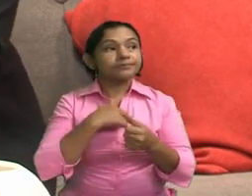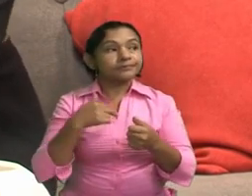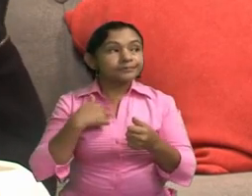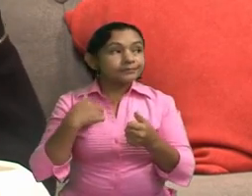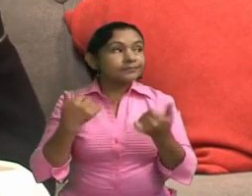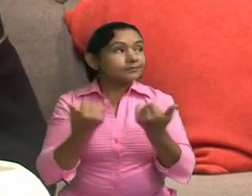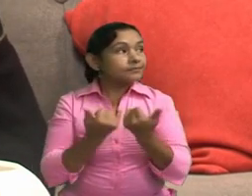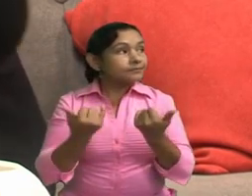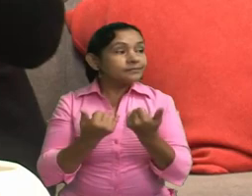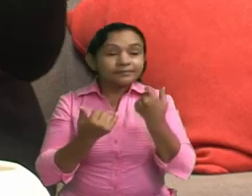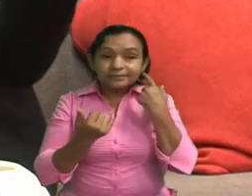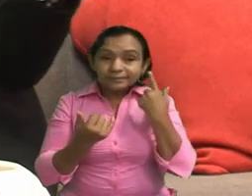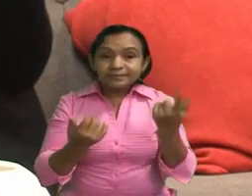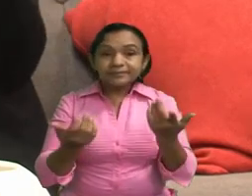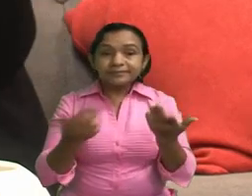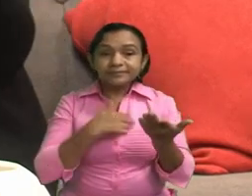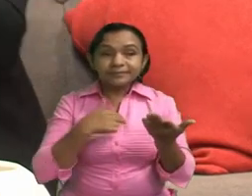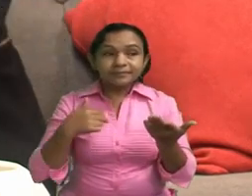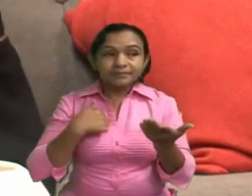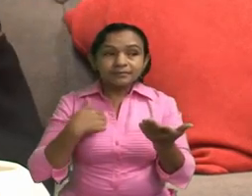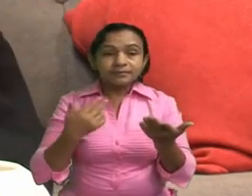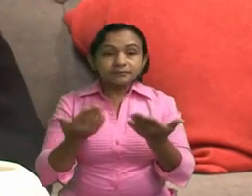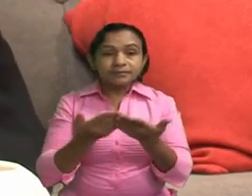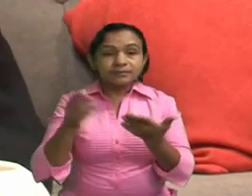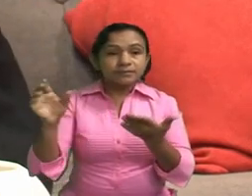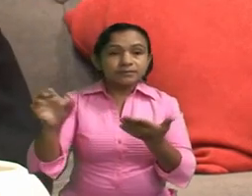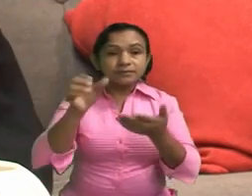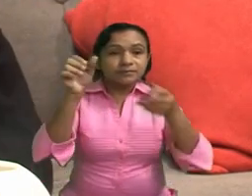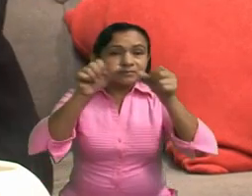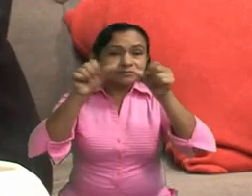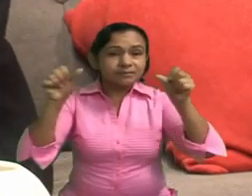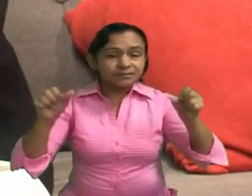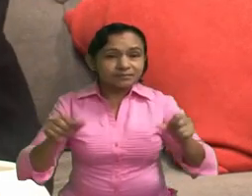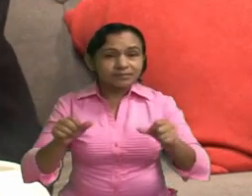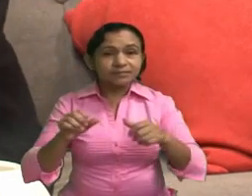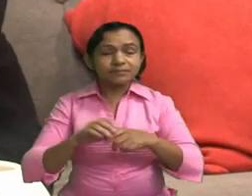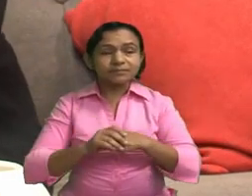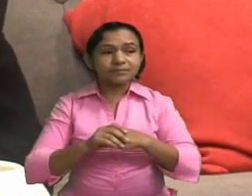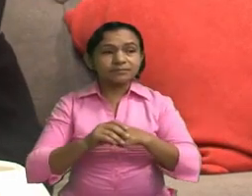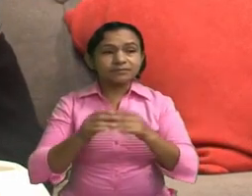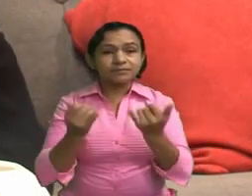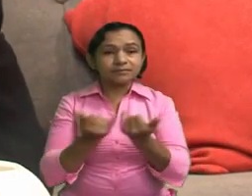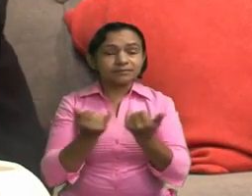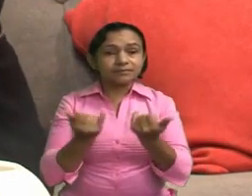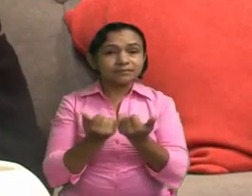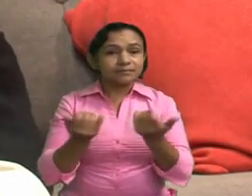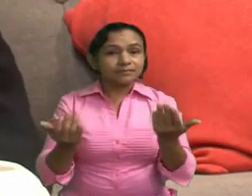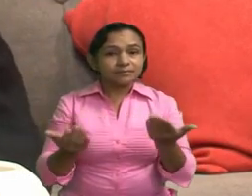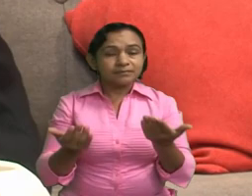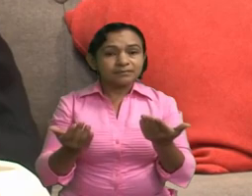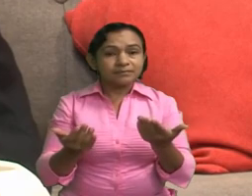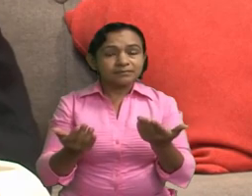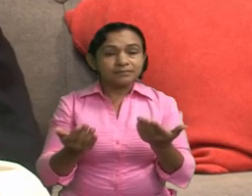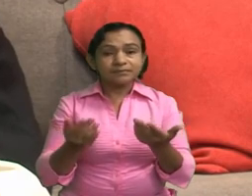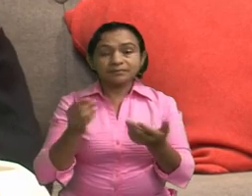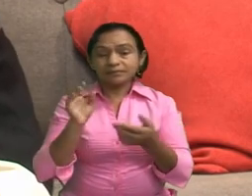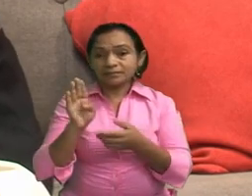las lapas o otros mamíferos, porque el tema los mamíferos en el caso de Bozaguá